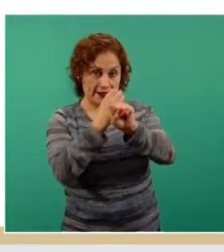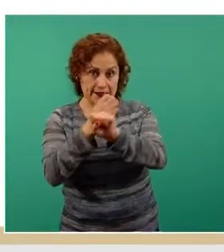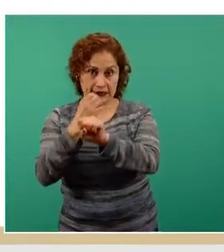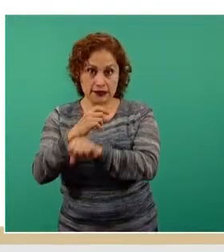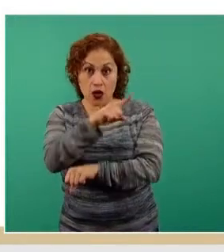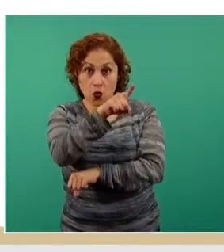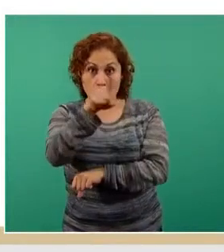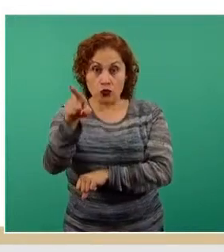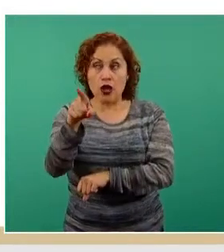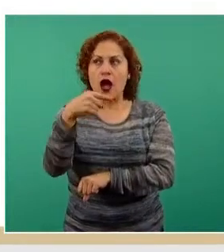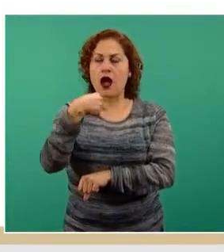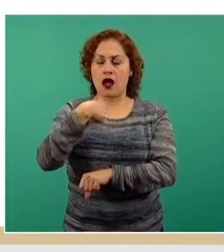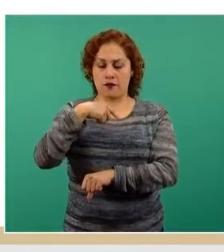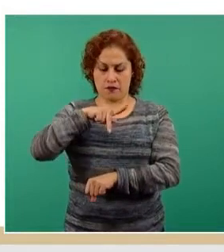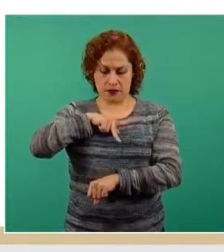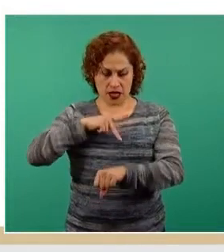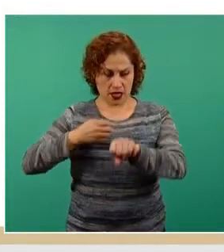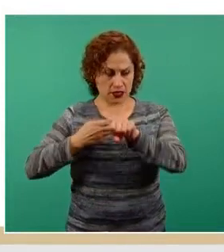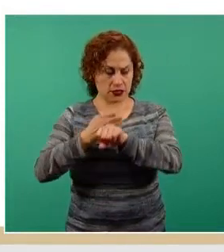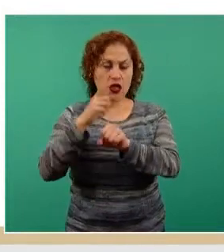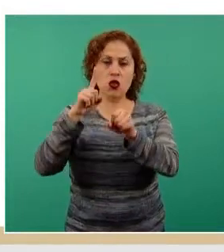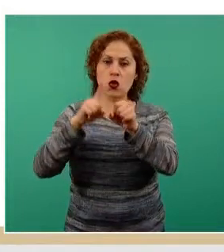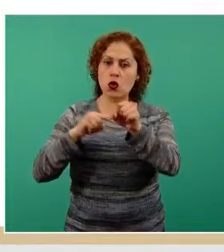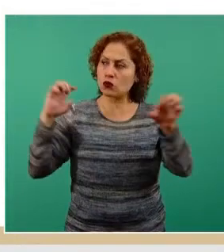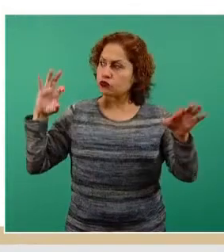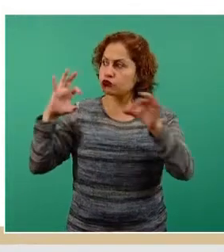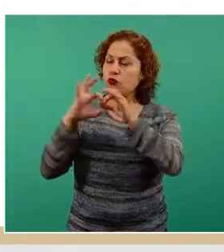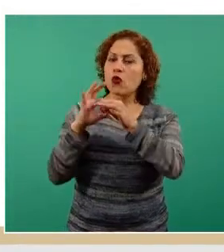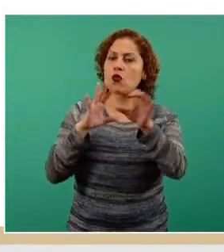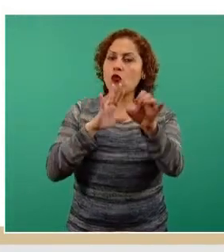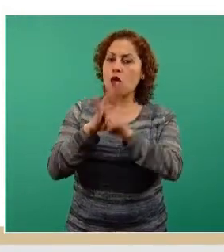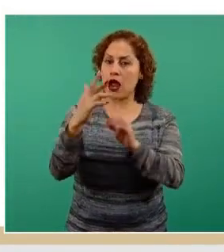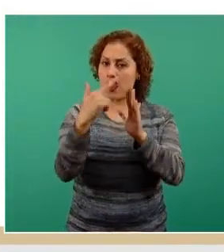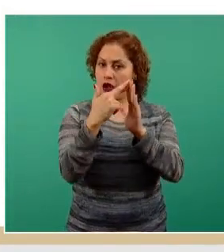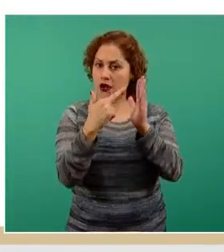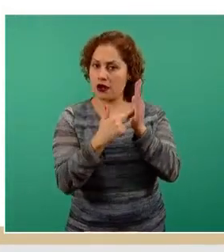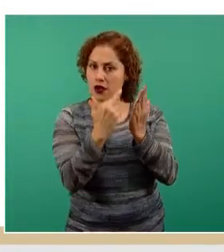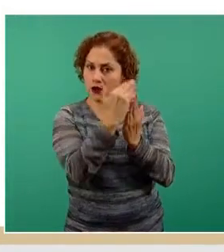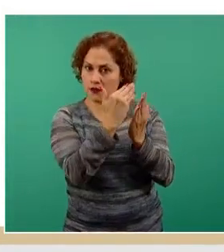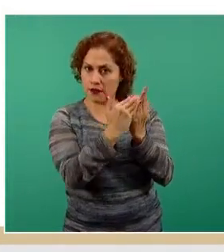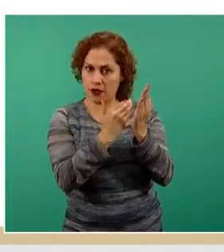como ciudadanos, el no bajar la guardia, el lavado frecuente de manos, el